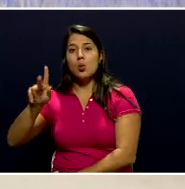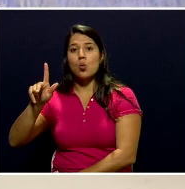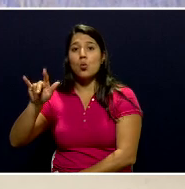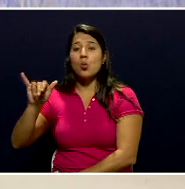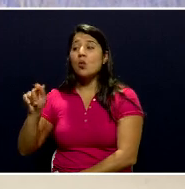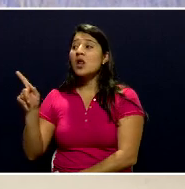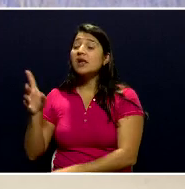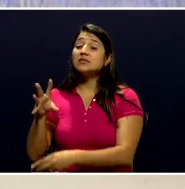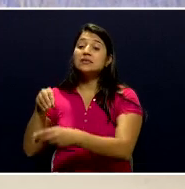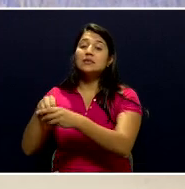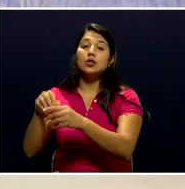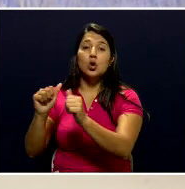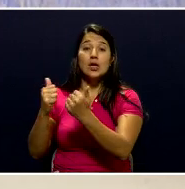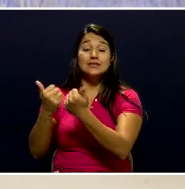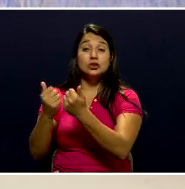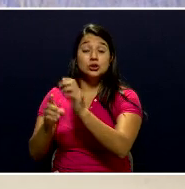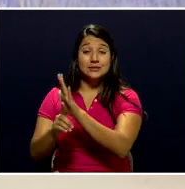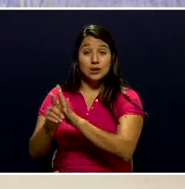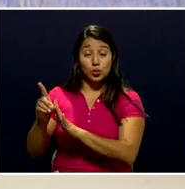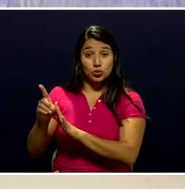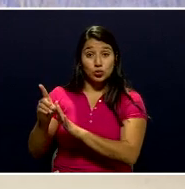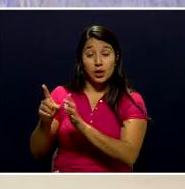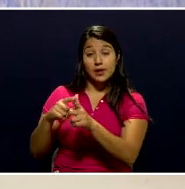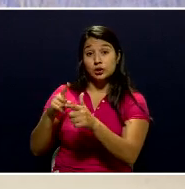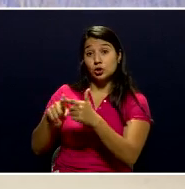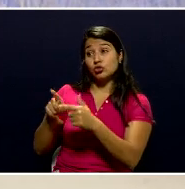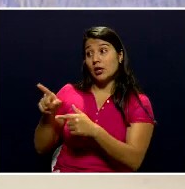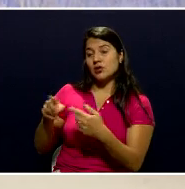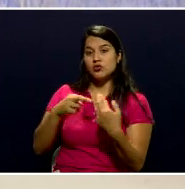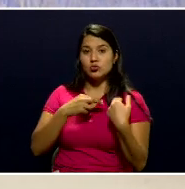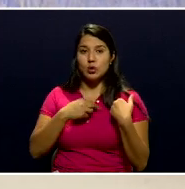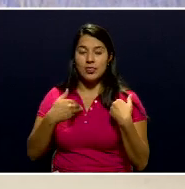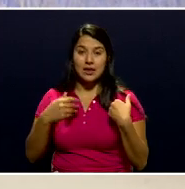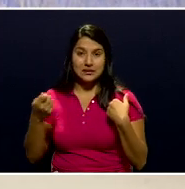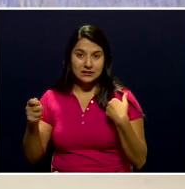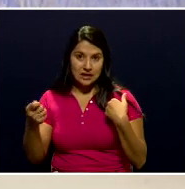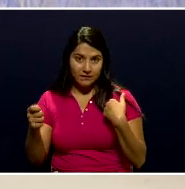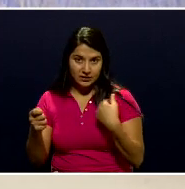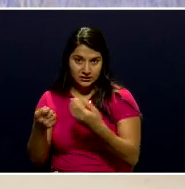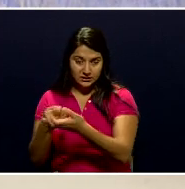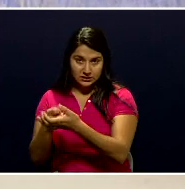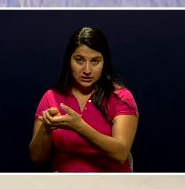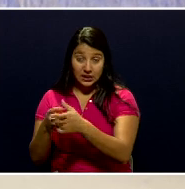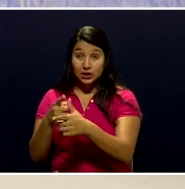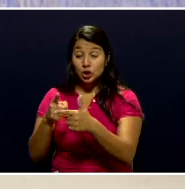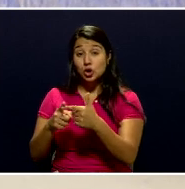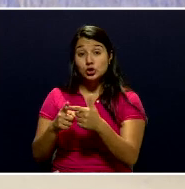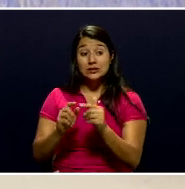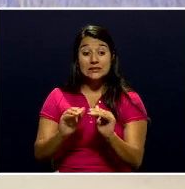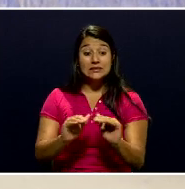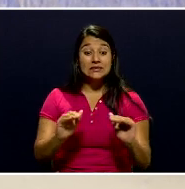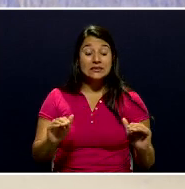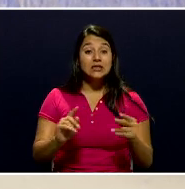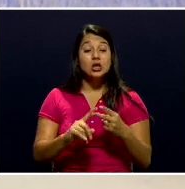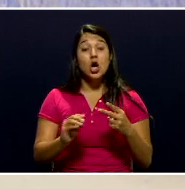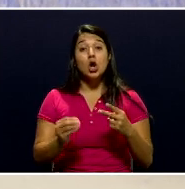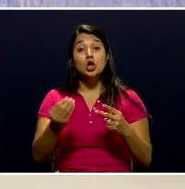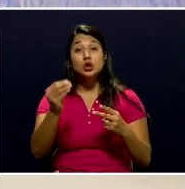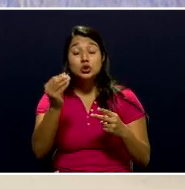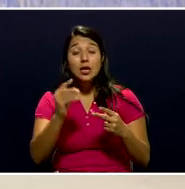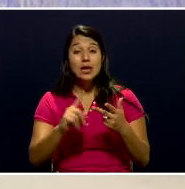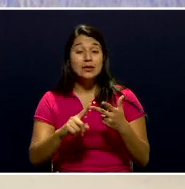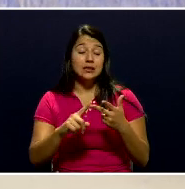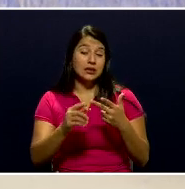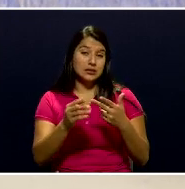metida en la Asociación de Desarrollo, pues es la que tiene la llave. Y los chicos, adolescentes, más